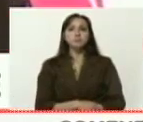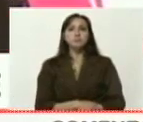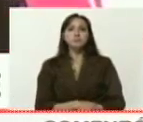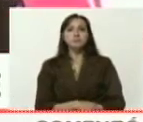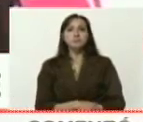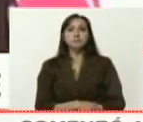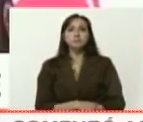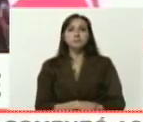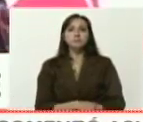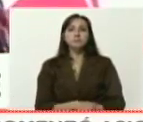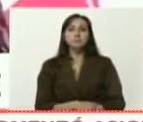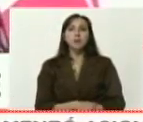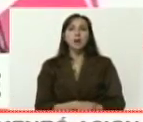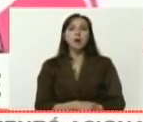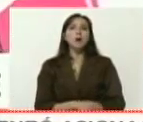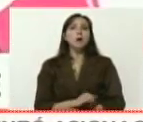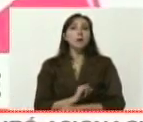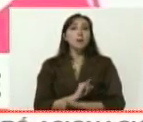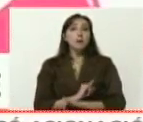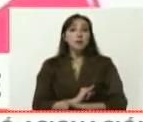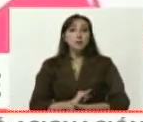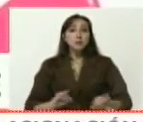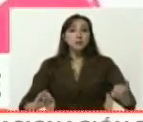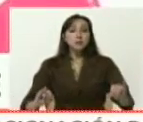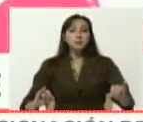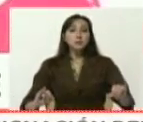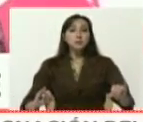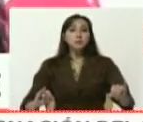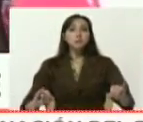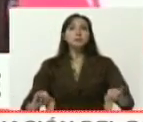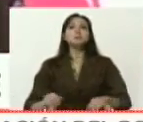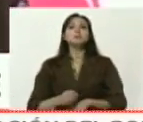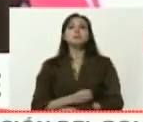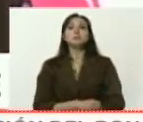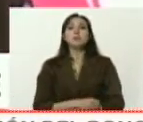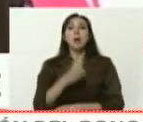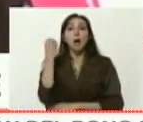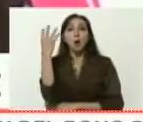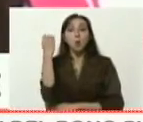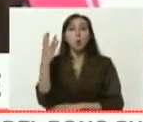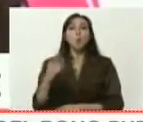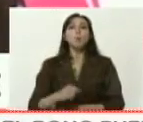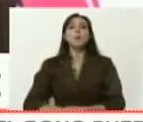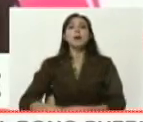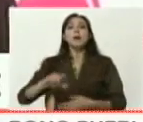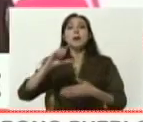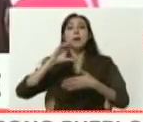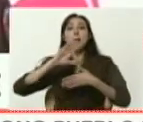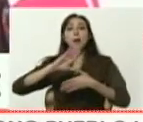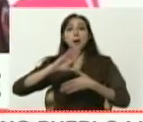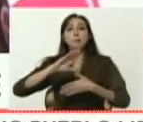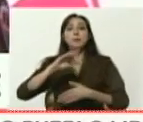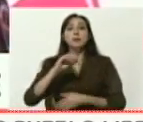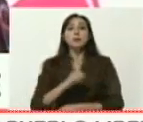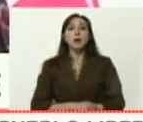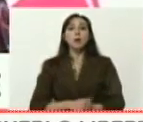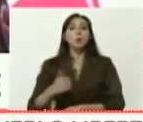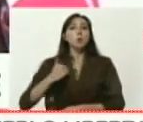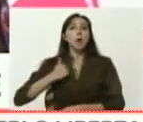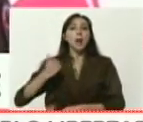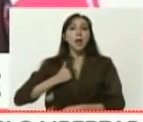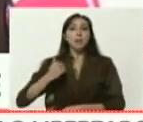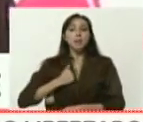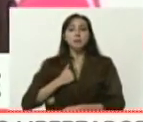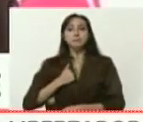Acababa de finalizar la cumbre de Quebec, ya de las Américas, en Canadá,